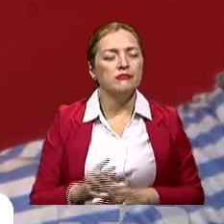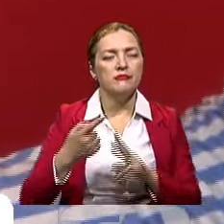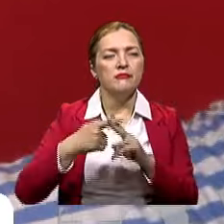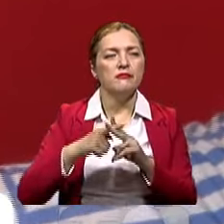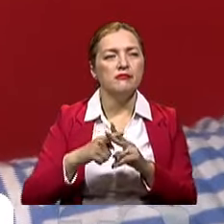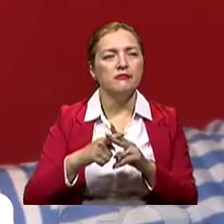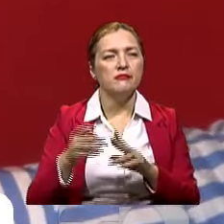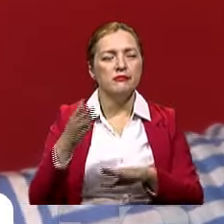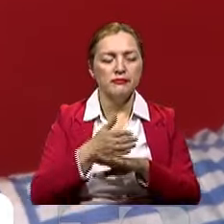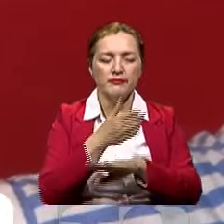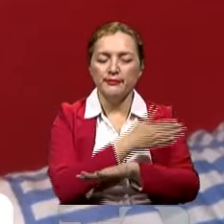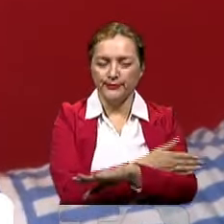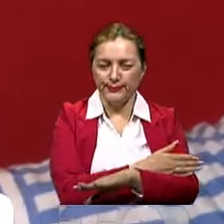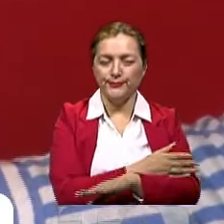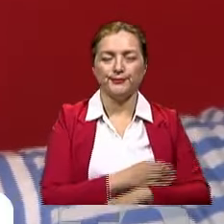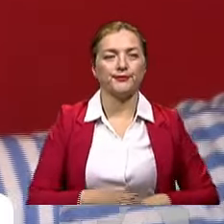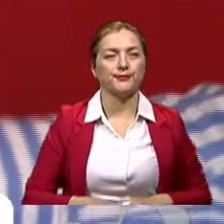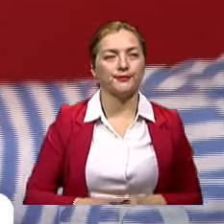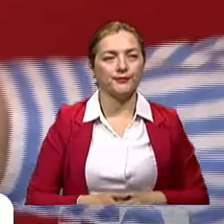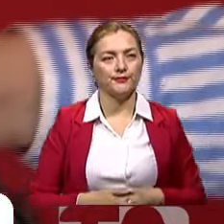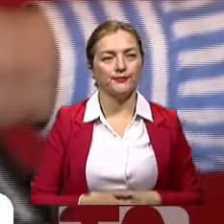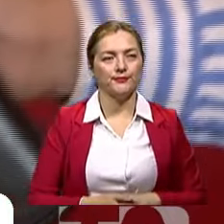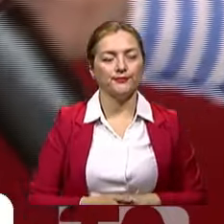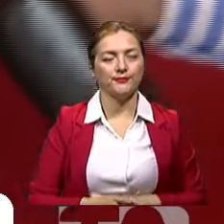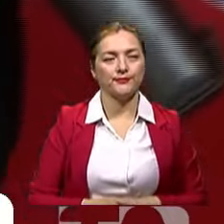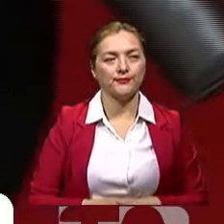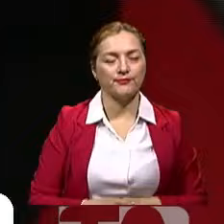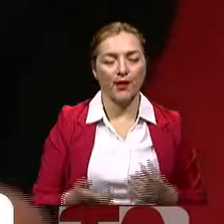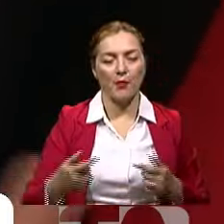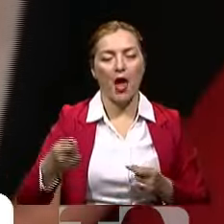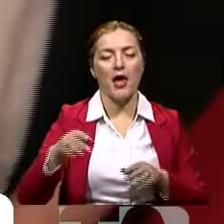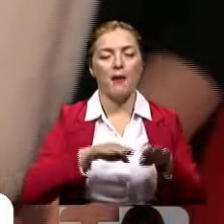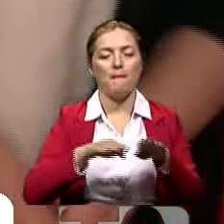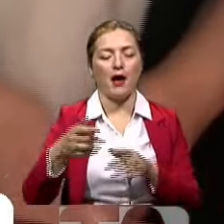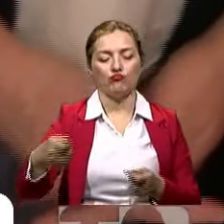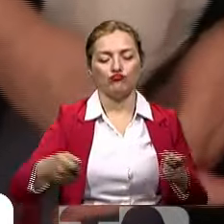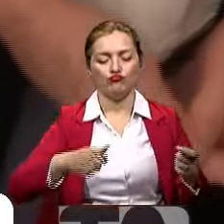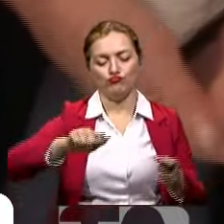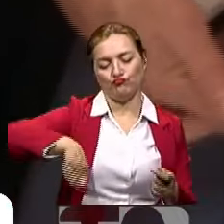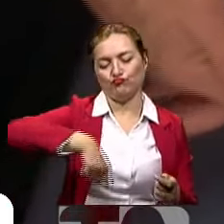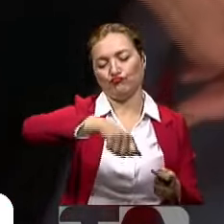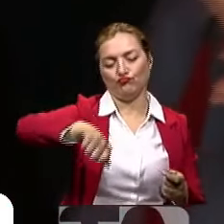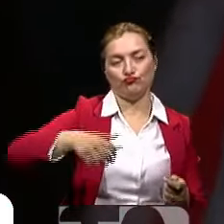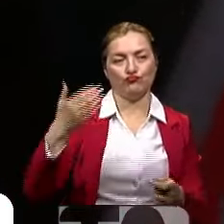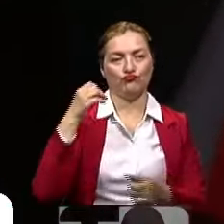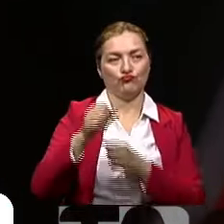inició el helado de paila allá en Ibarra en